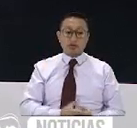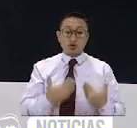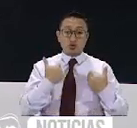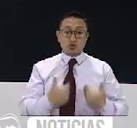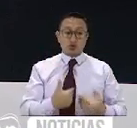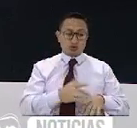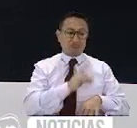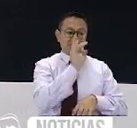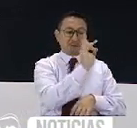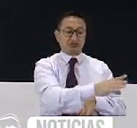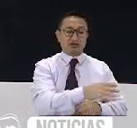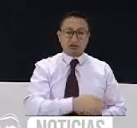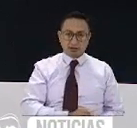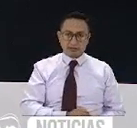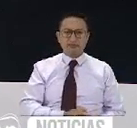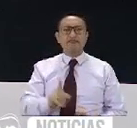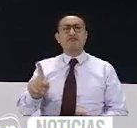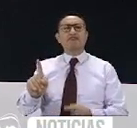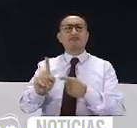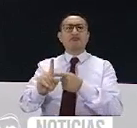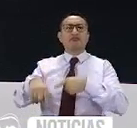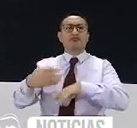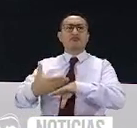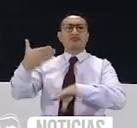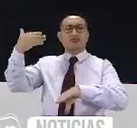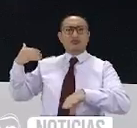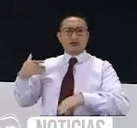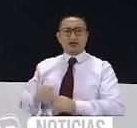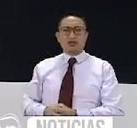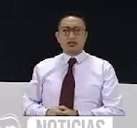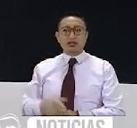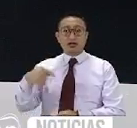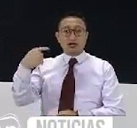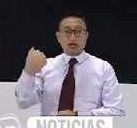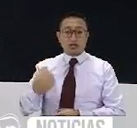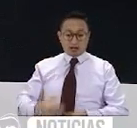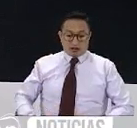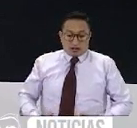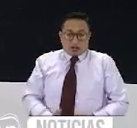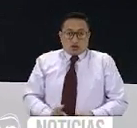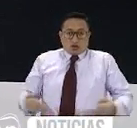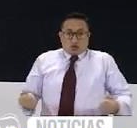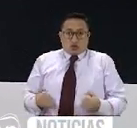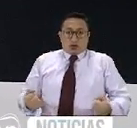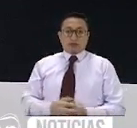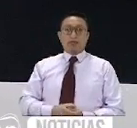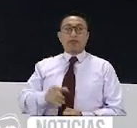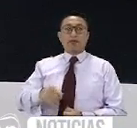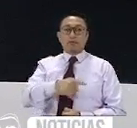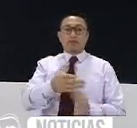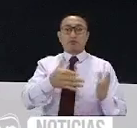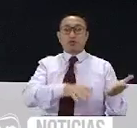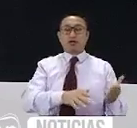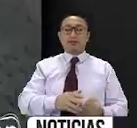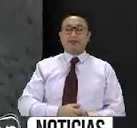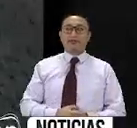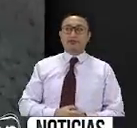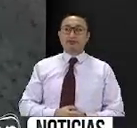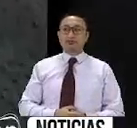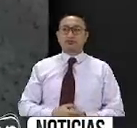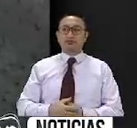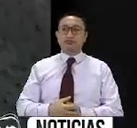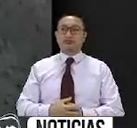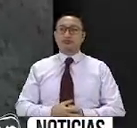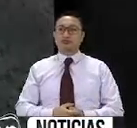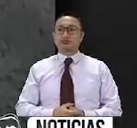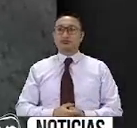en una zanja. El sospechoso habría utilizado una correa para acabar con la existencia de su progenitora.